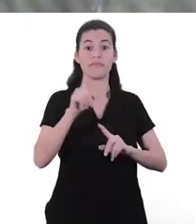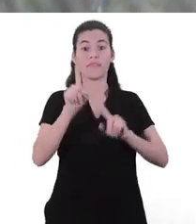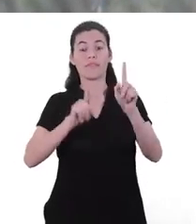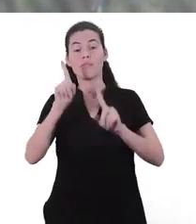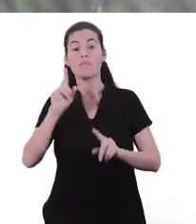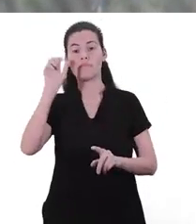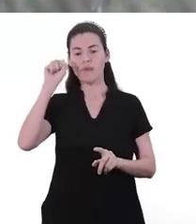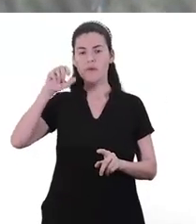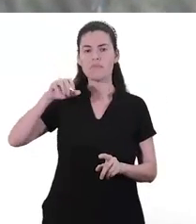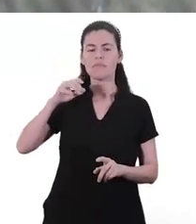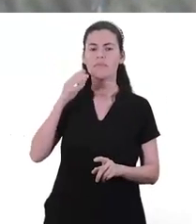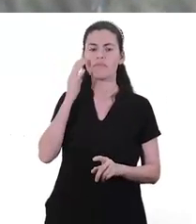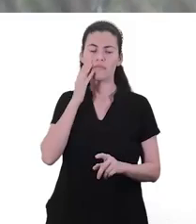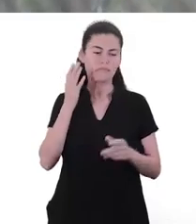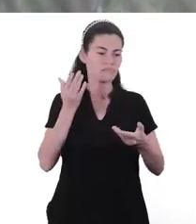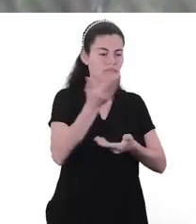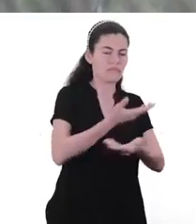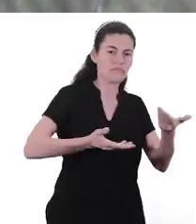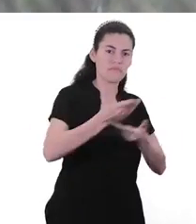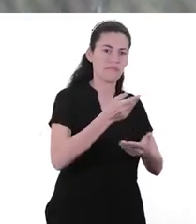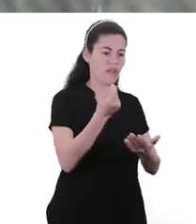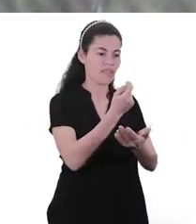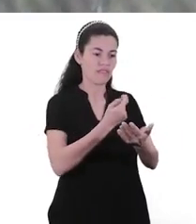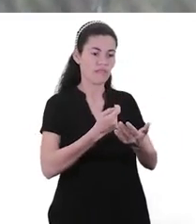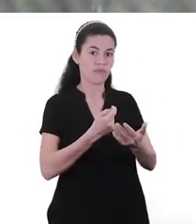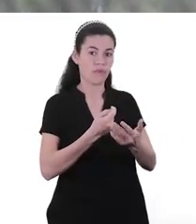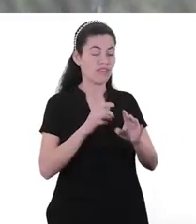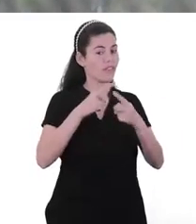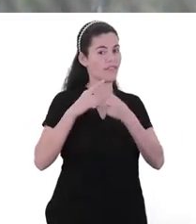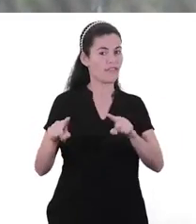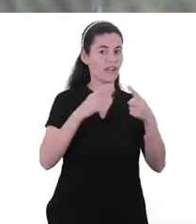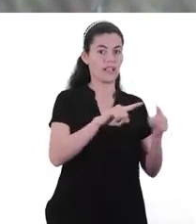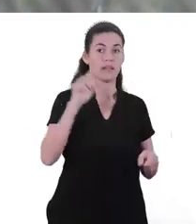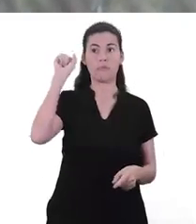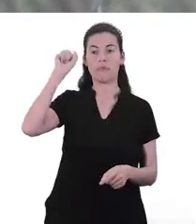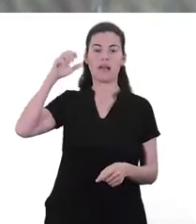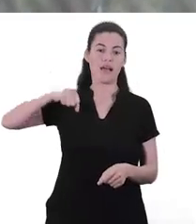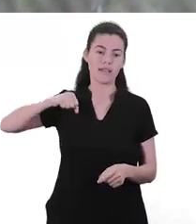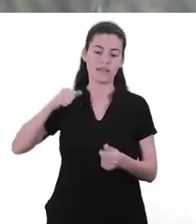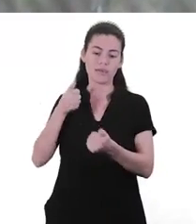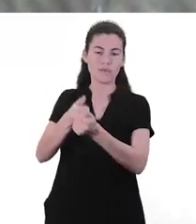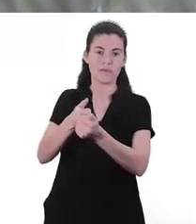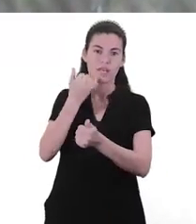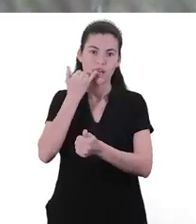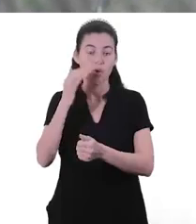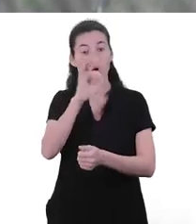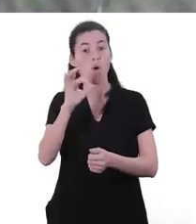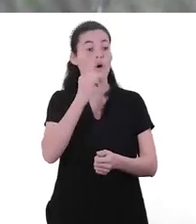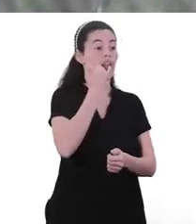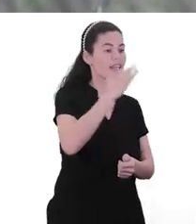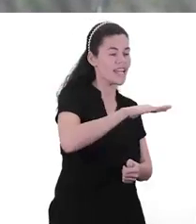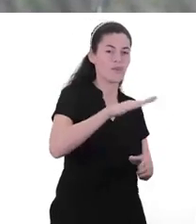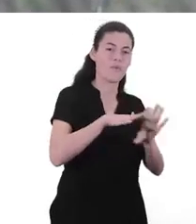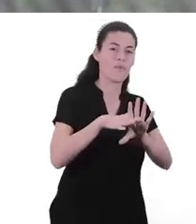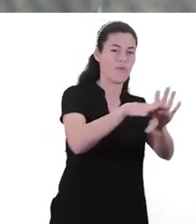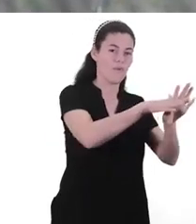esté dibujando con su hijo a que estén dibujando cinco niños más de su misma edad. ¿Verdad? ¿Cómo se relaciona él con ellos? ¿Cómo negocia